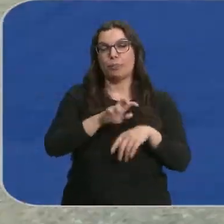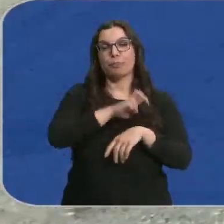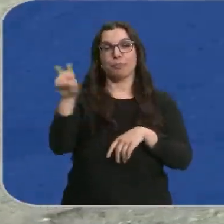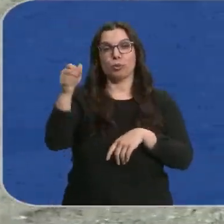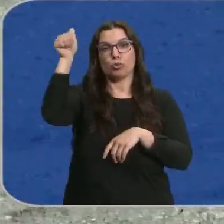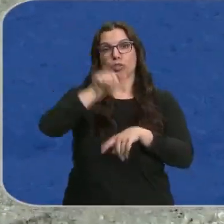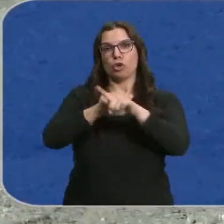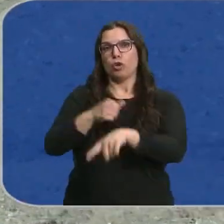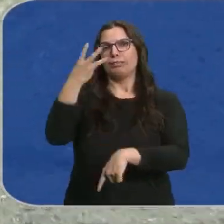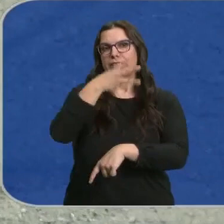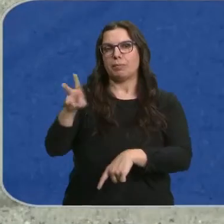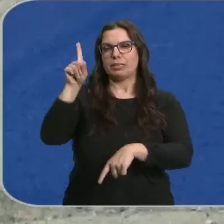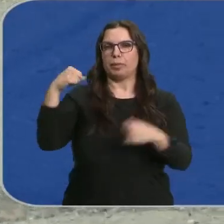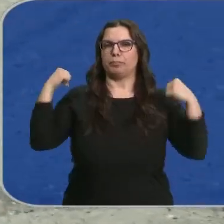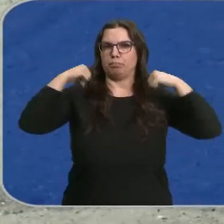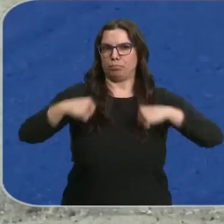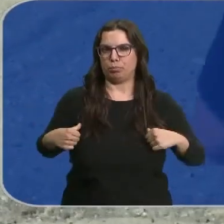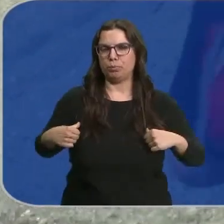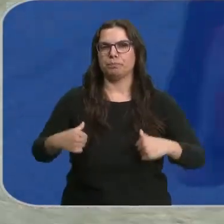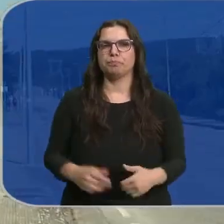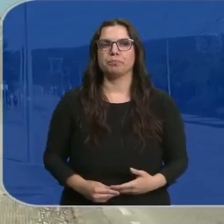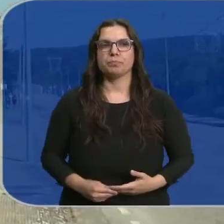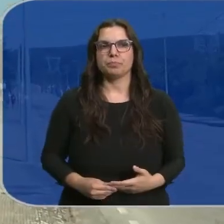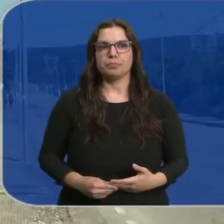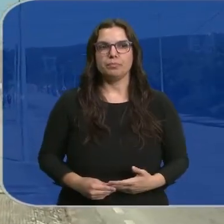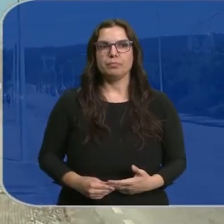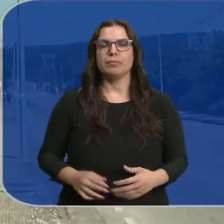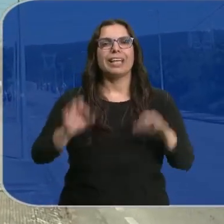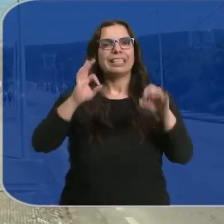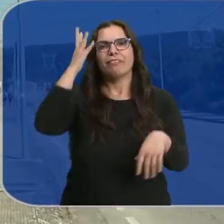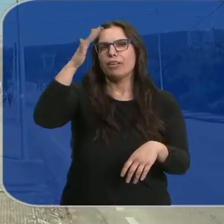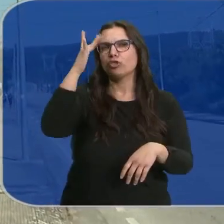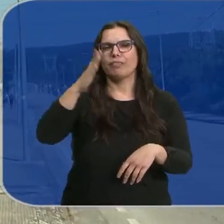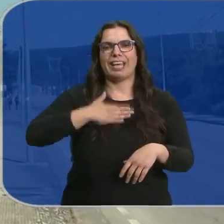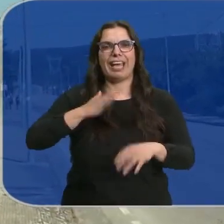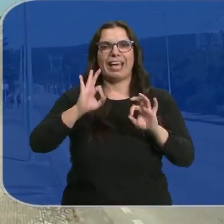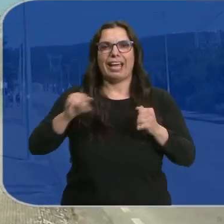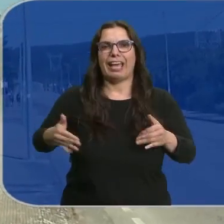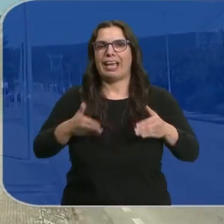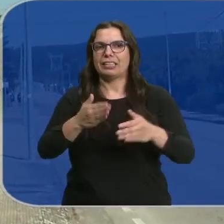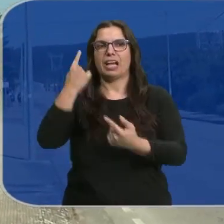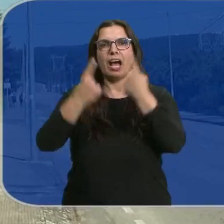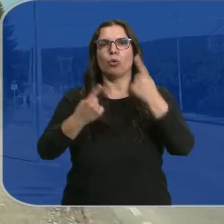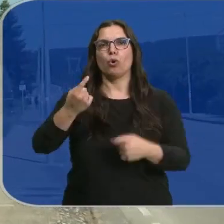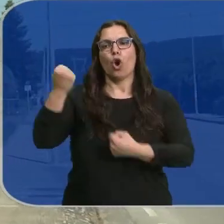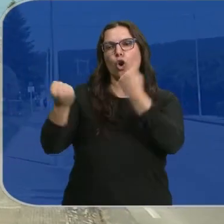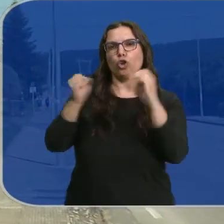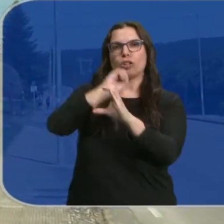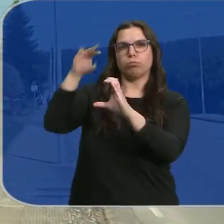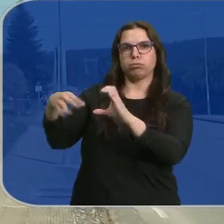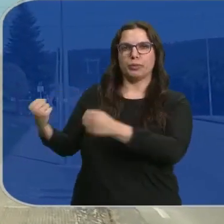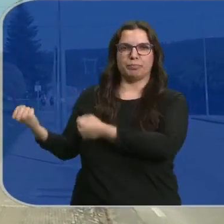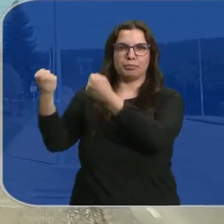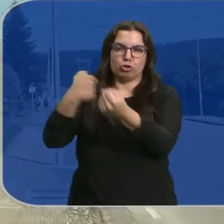lleva 3 semanas de caminata con otros tantos kilos a hombros. Forma parte de la filosofía del camino, yo creo. Hay gente que la lleva en coche, que se la llevan,